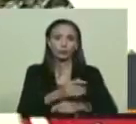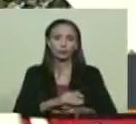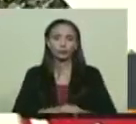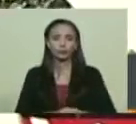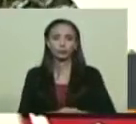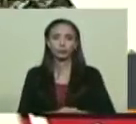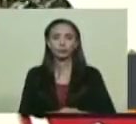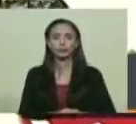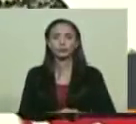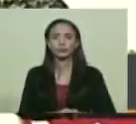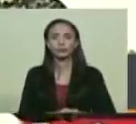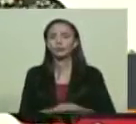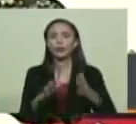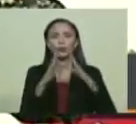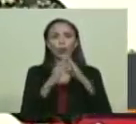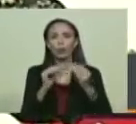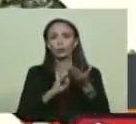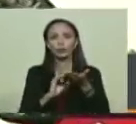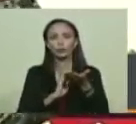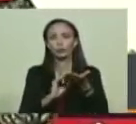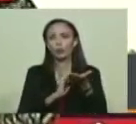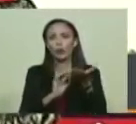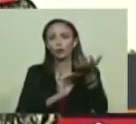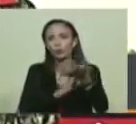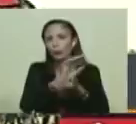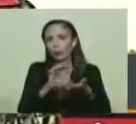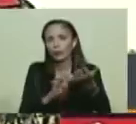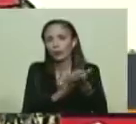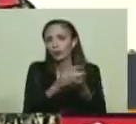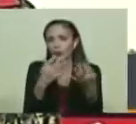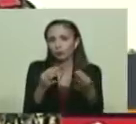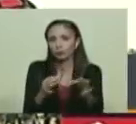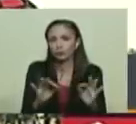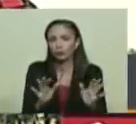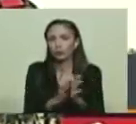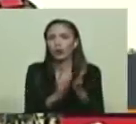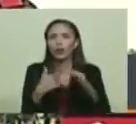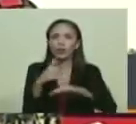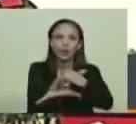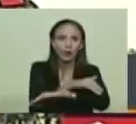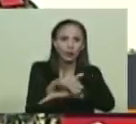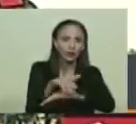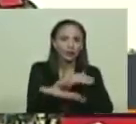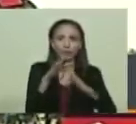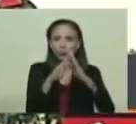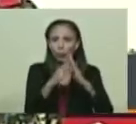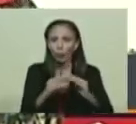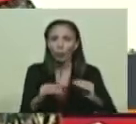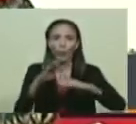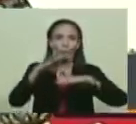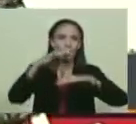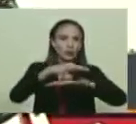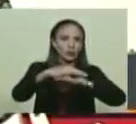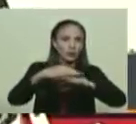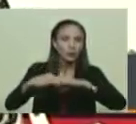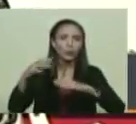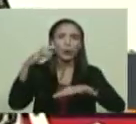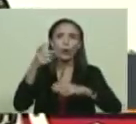para cubrir las necesidades desde una policía estructurada, nacional, disciplinada.